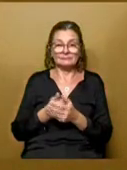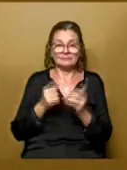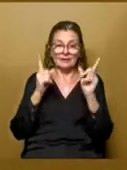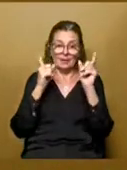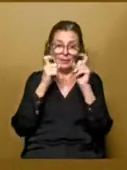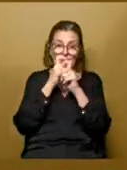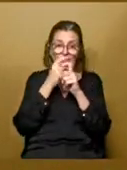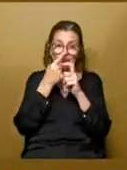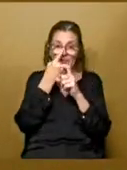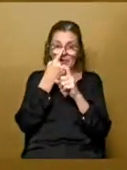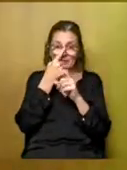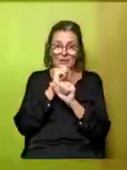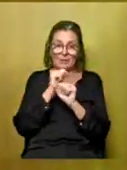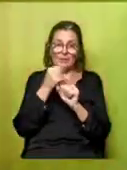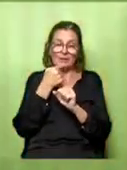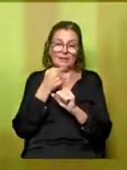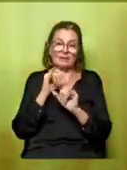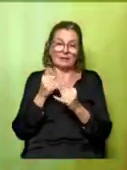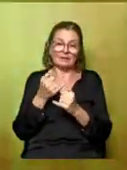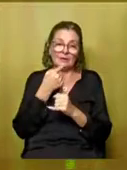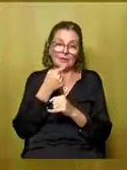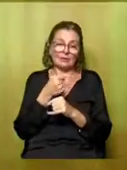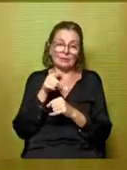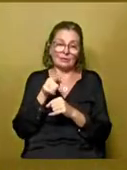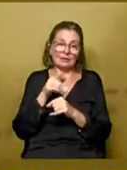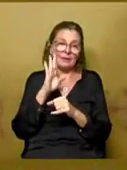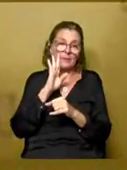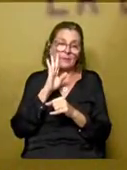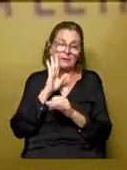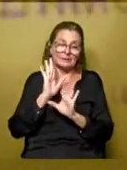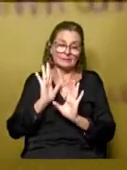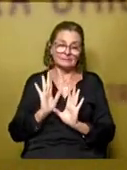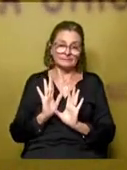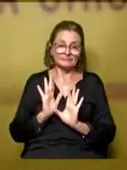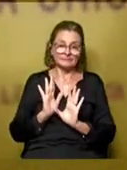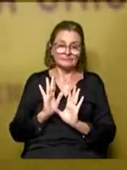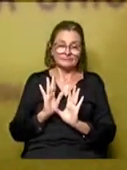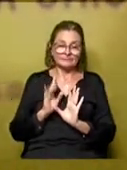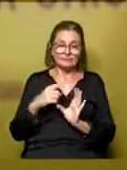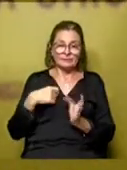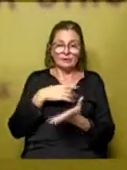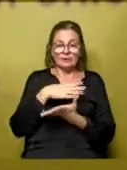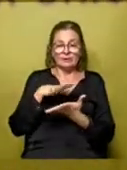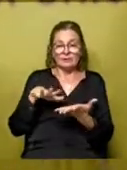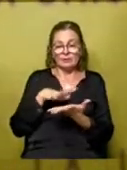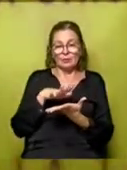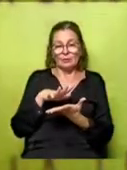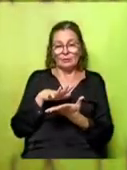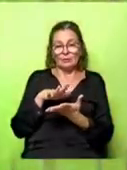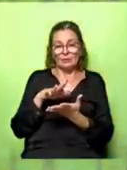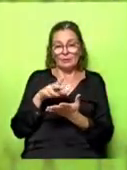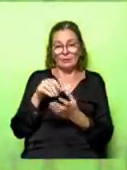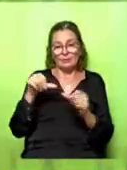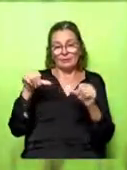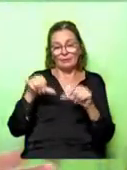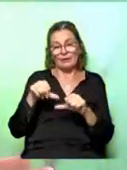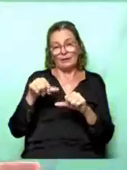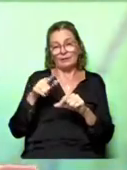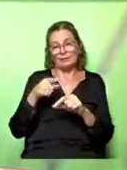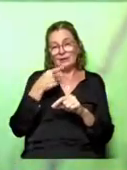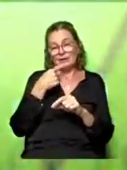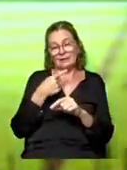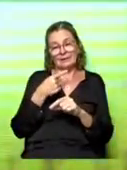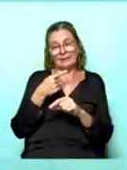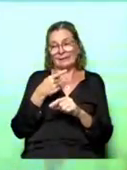Es difícil. ¿Qué se puede decir que no haya dicho ya, que no hayan dicho ya esas madres? Es una situación muy injusta, yo creo que es lo que la